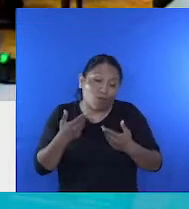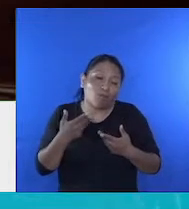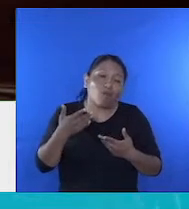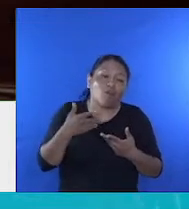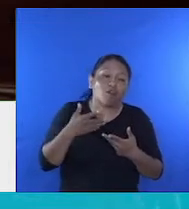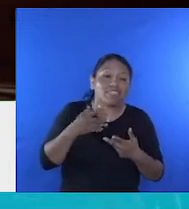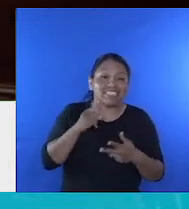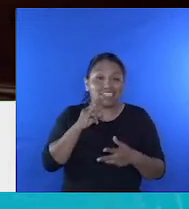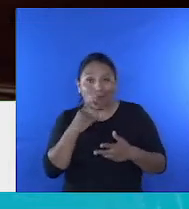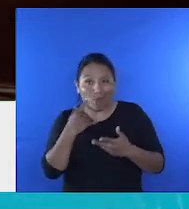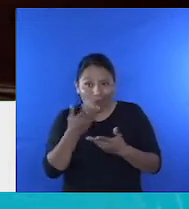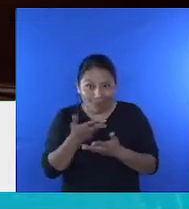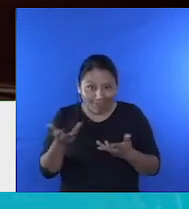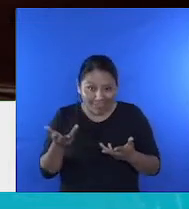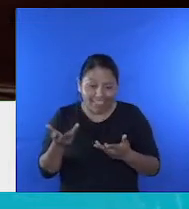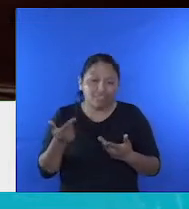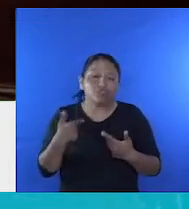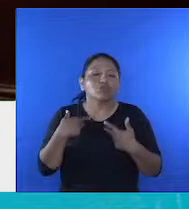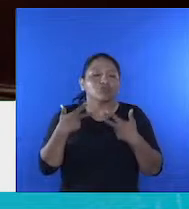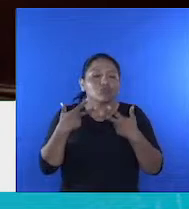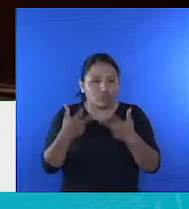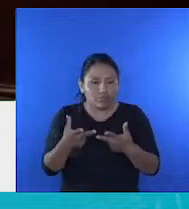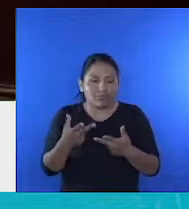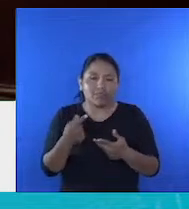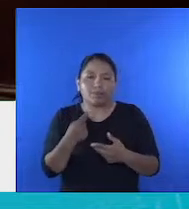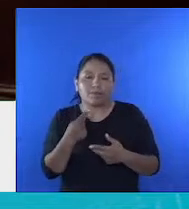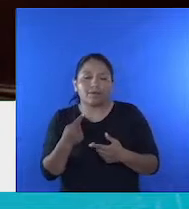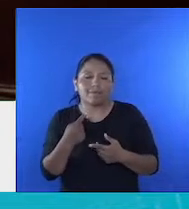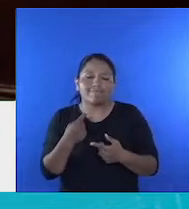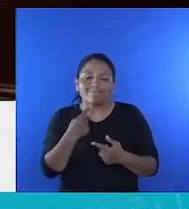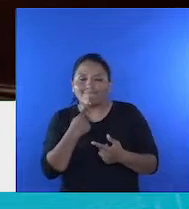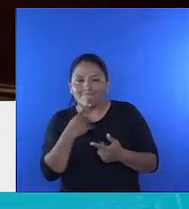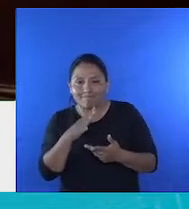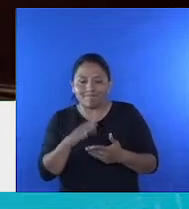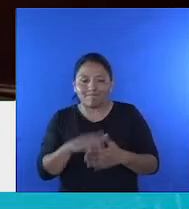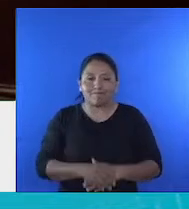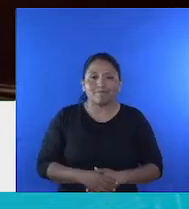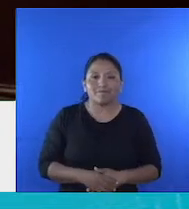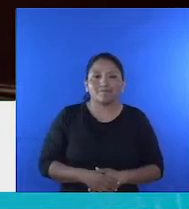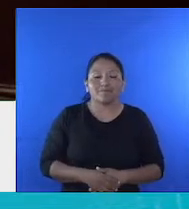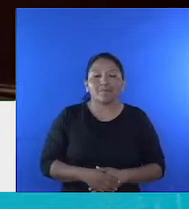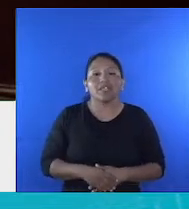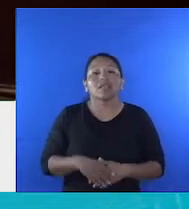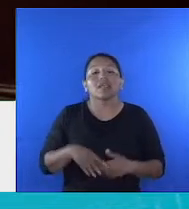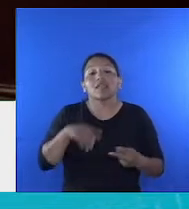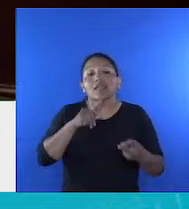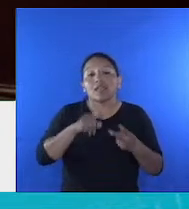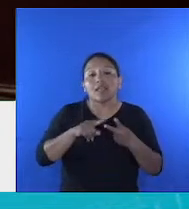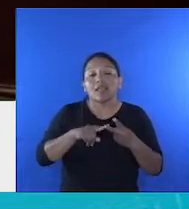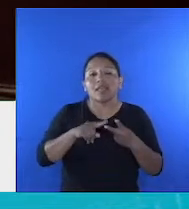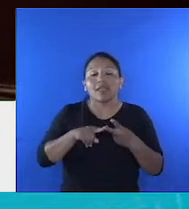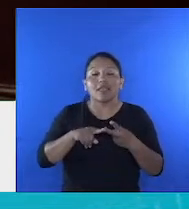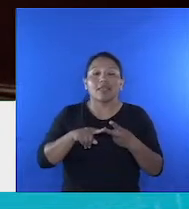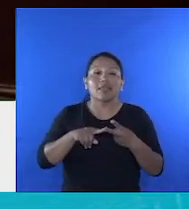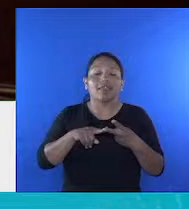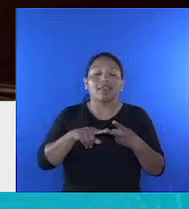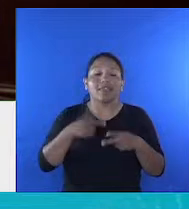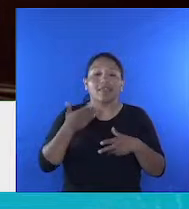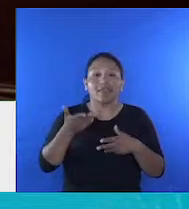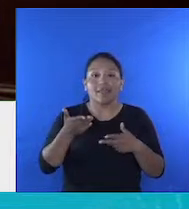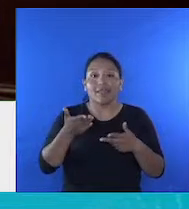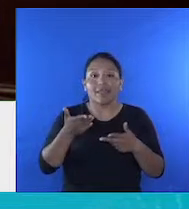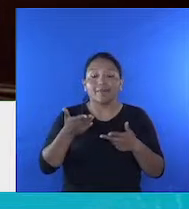como interpela, por eso muchas veces se la cuestiona. Y lo segundo que digo sobre la perspectiva de la que